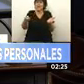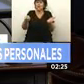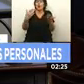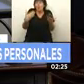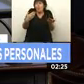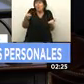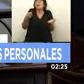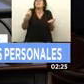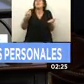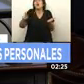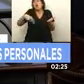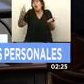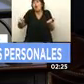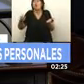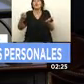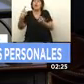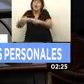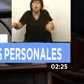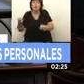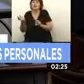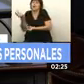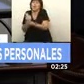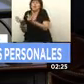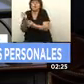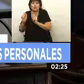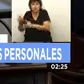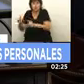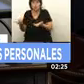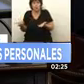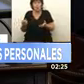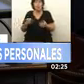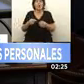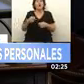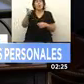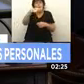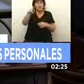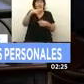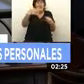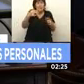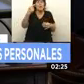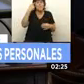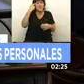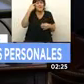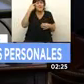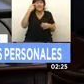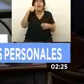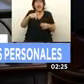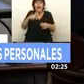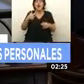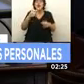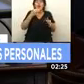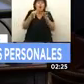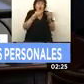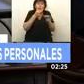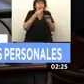esa plata la puedan poner en el consumo no les parece que es hora de sentarse con los industriales